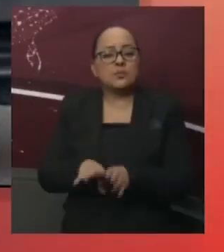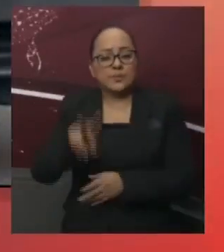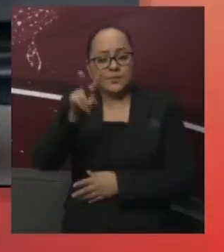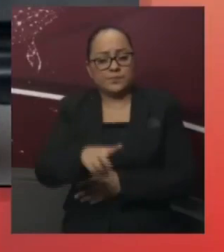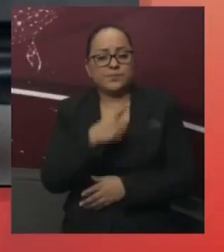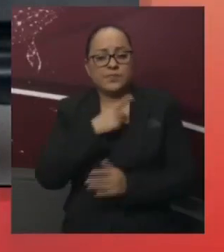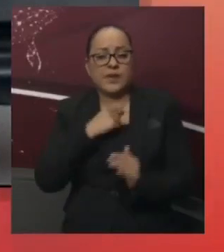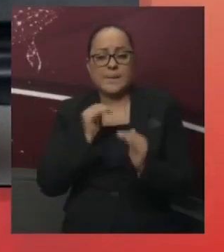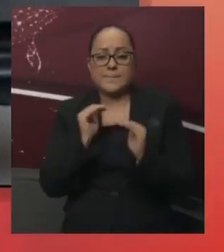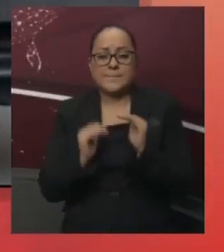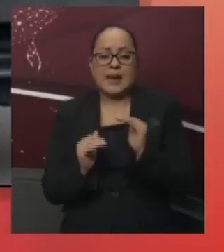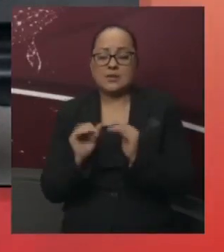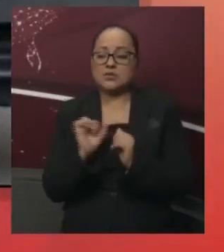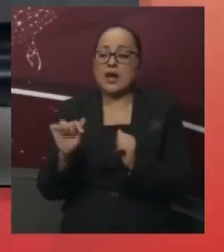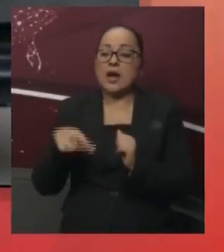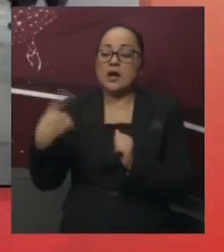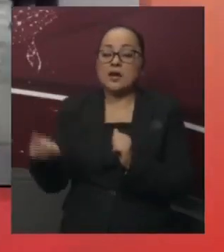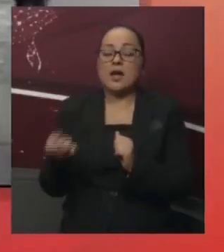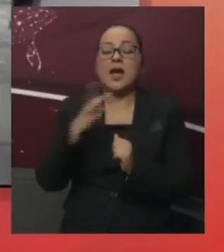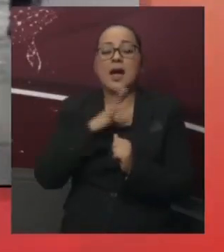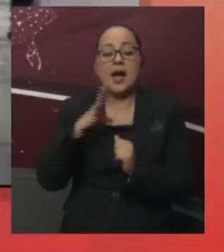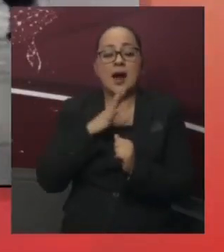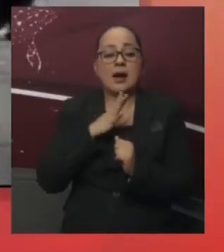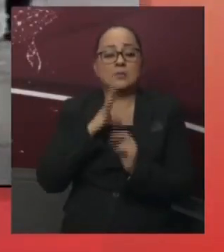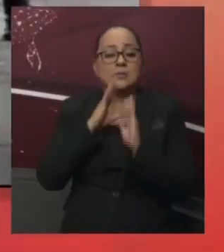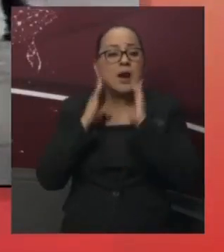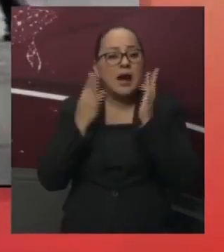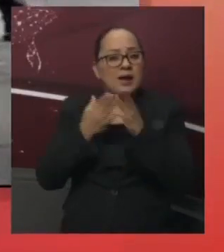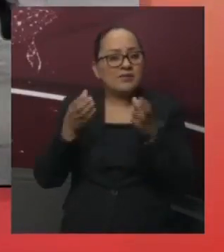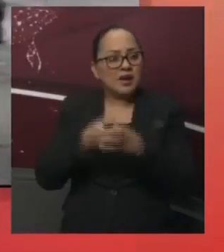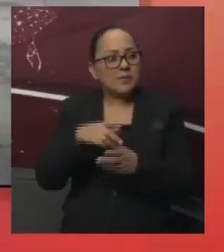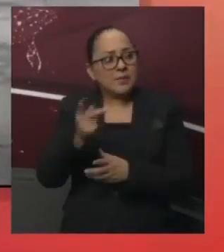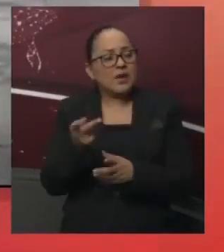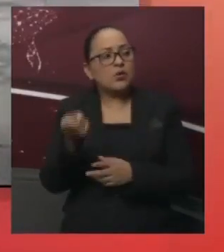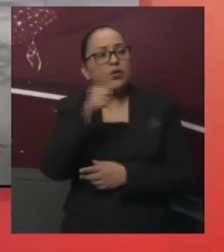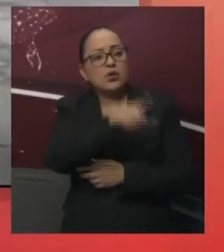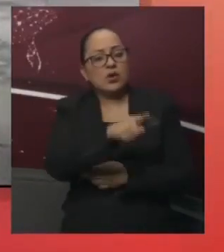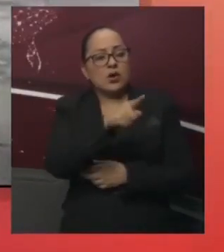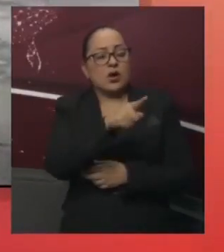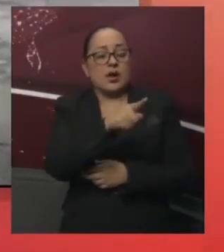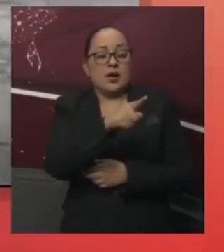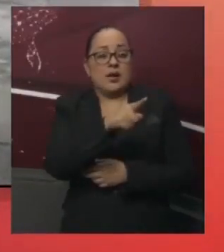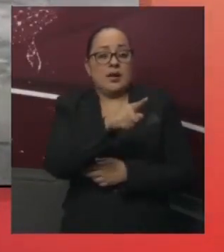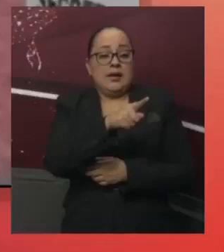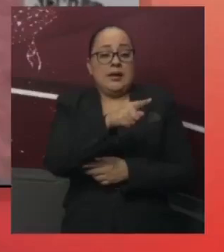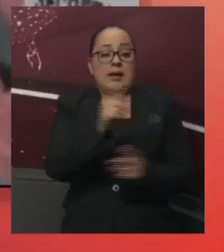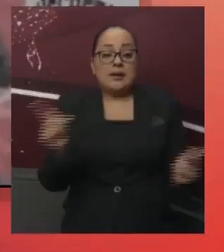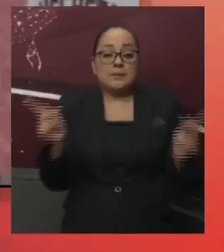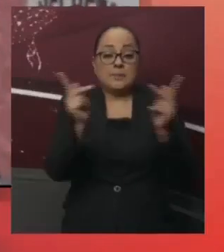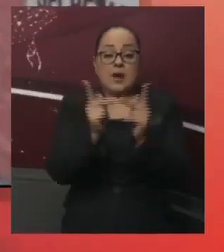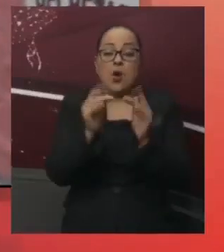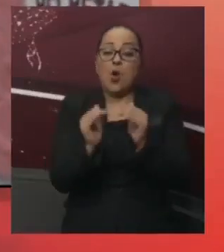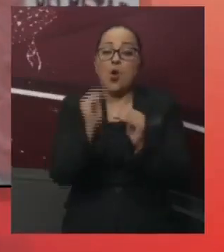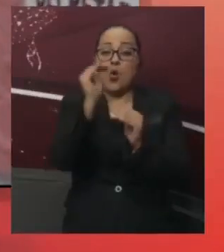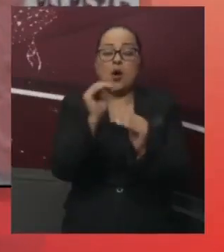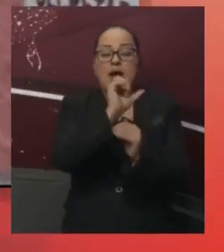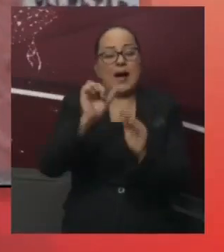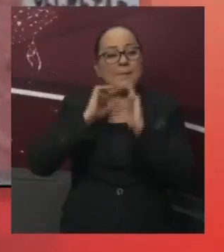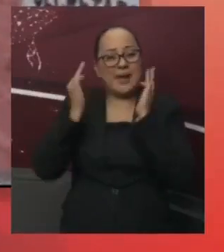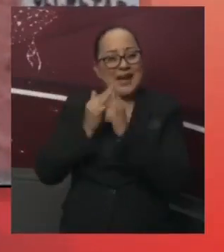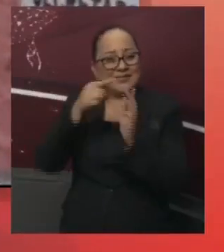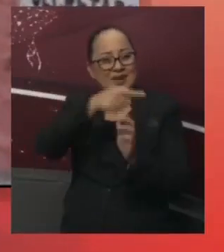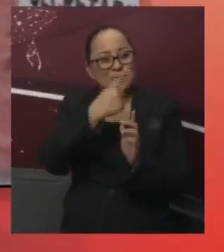igual o menor a la de los delincuentes, cuando en muchos otros países es igual o superior a la que ejerce el crimen organizado,